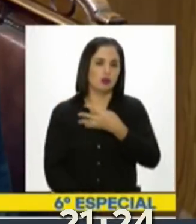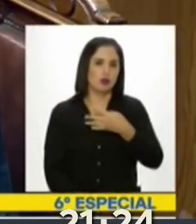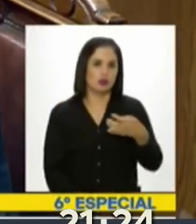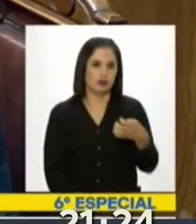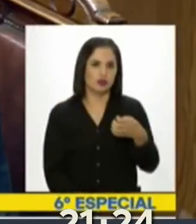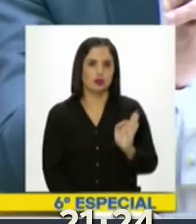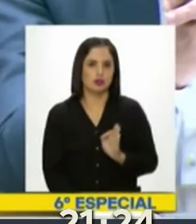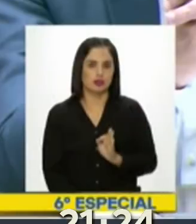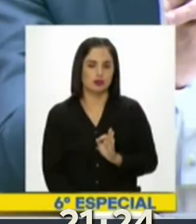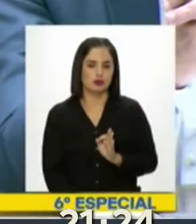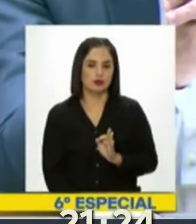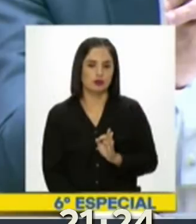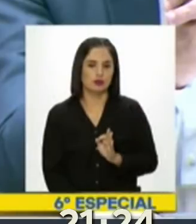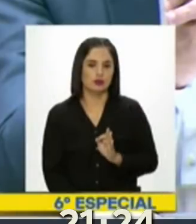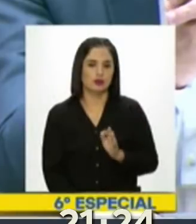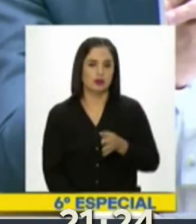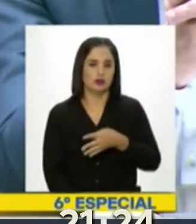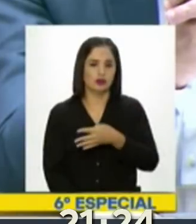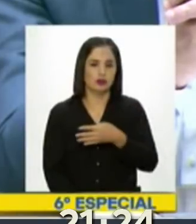400%,